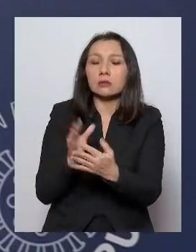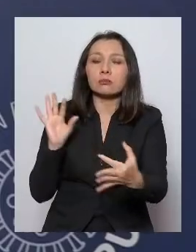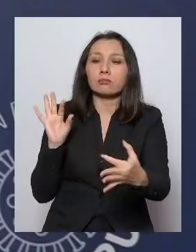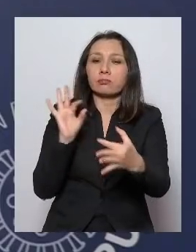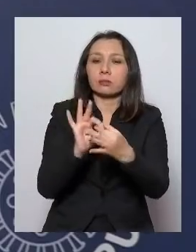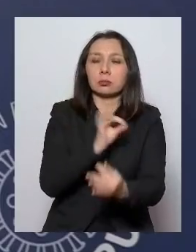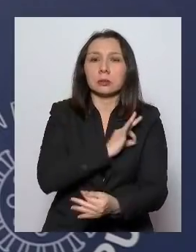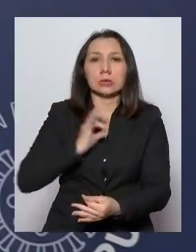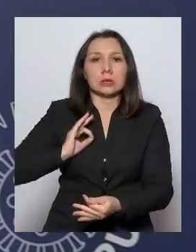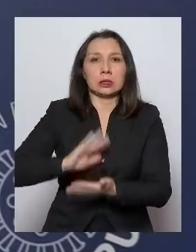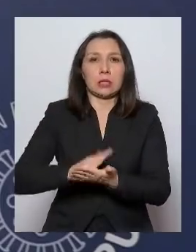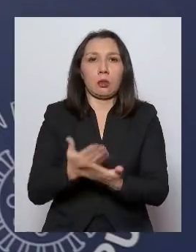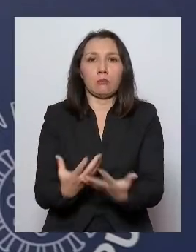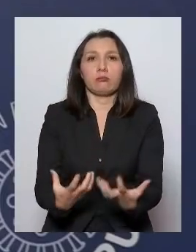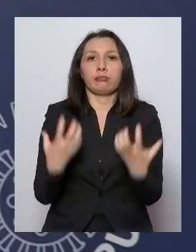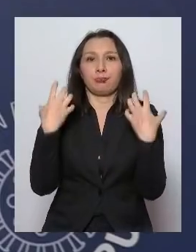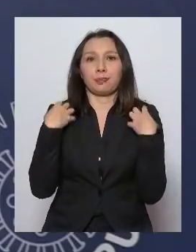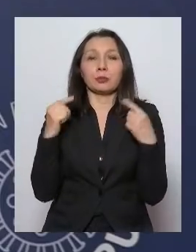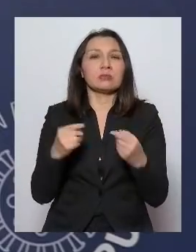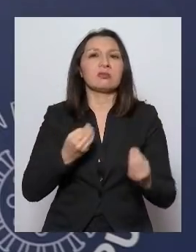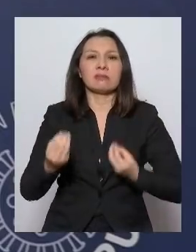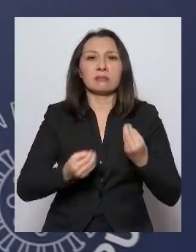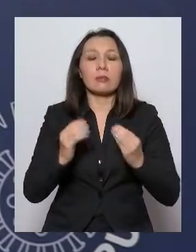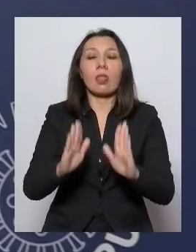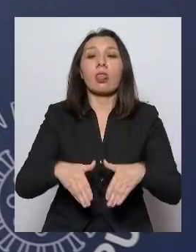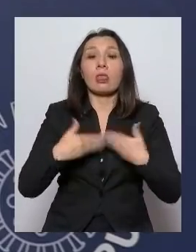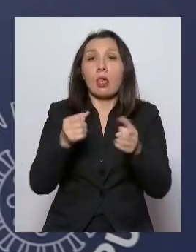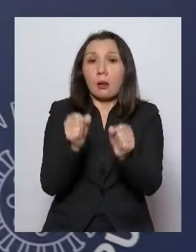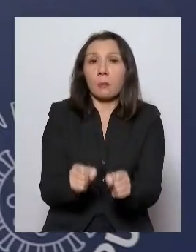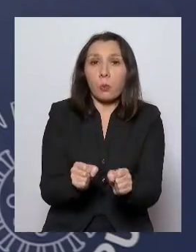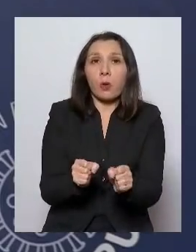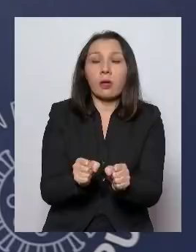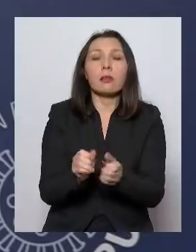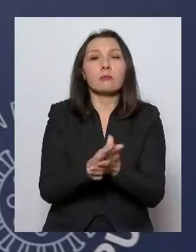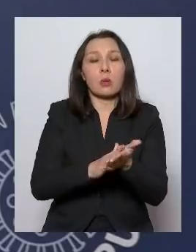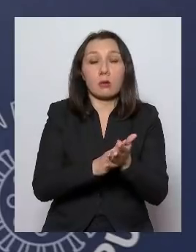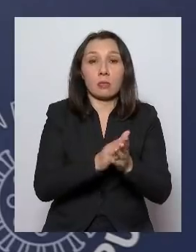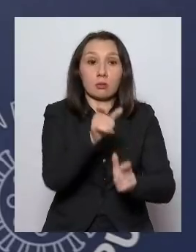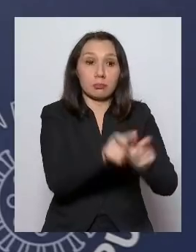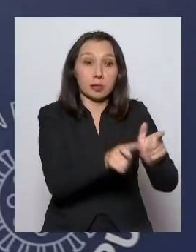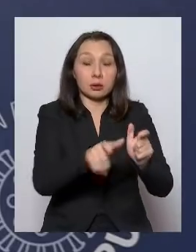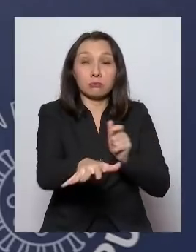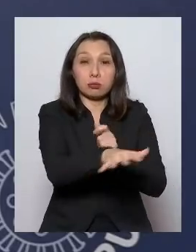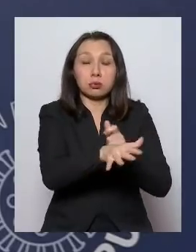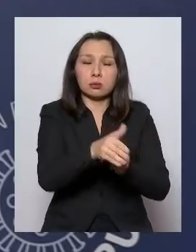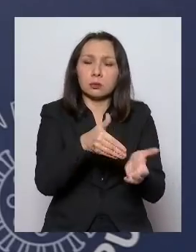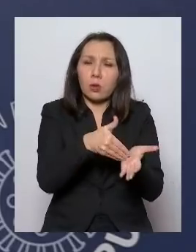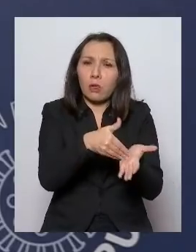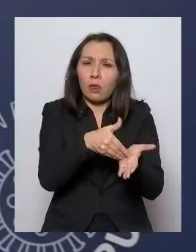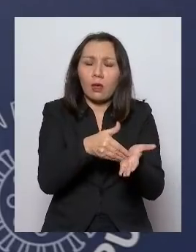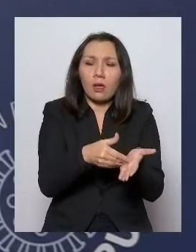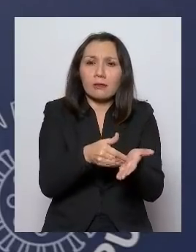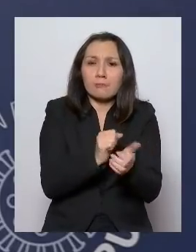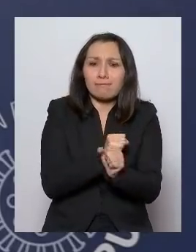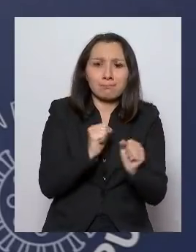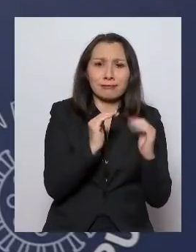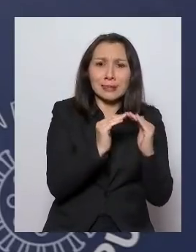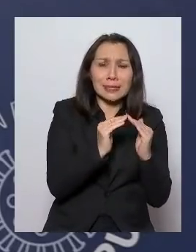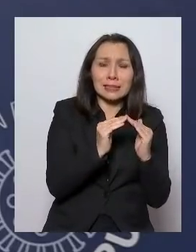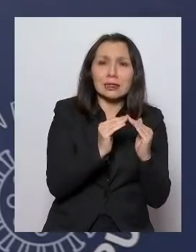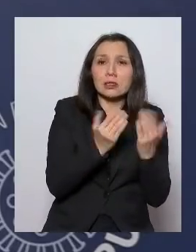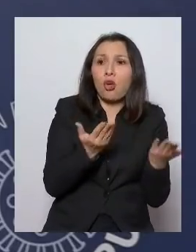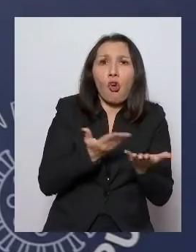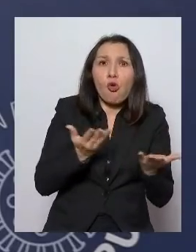y que constituye fundamentalmente dar la posibilidad a poblaciones muy vulnerables de